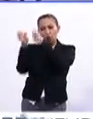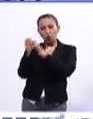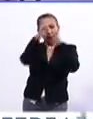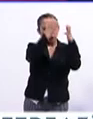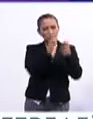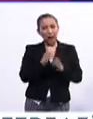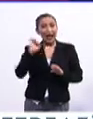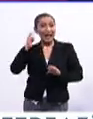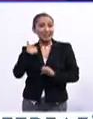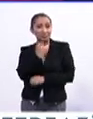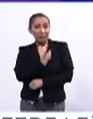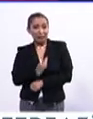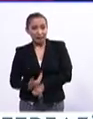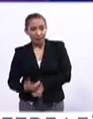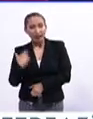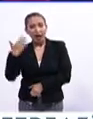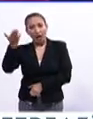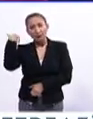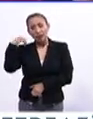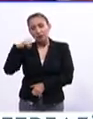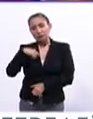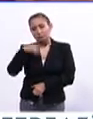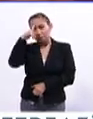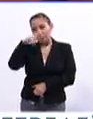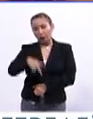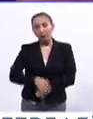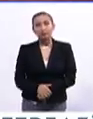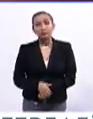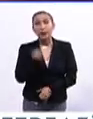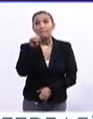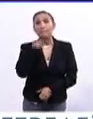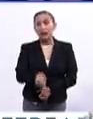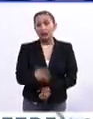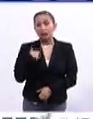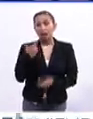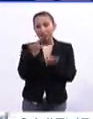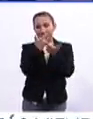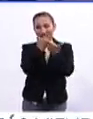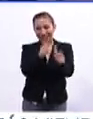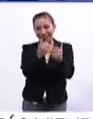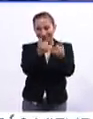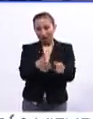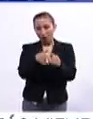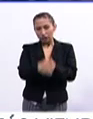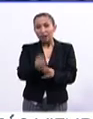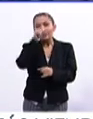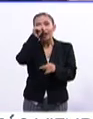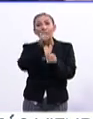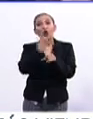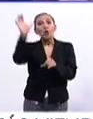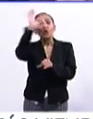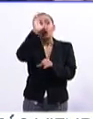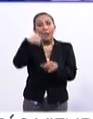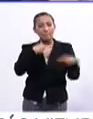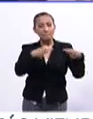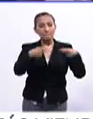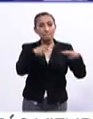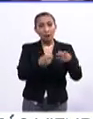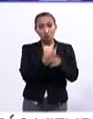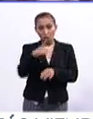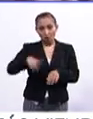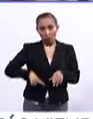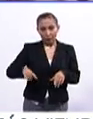esculturas de los expresidentes que han gobernado el país. Como parte del evento de apertura, a través de la Secretaría de Cultura, la